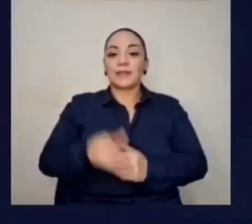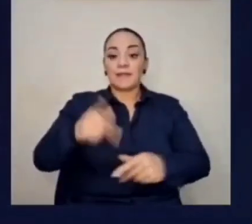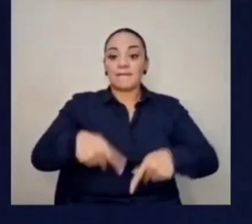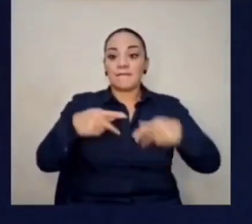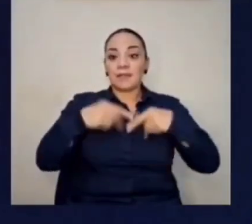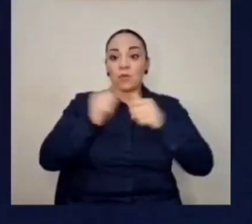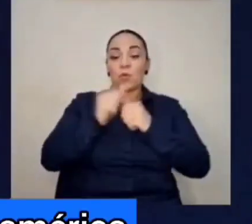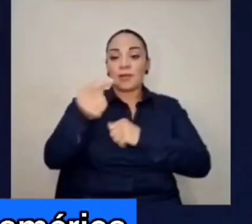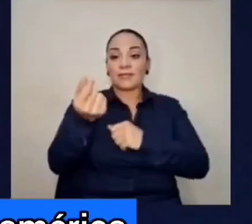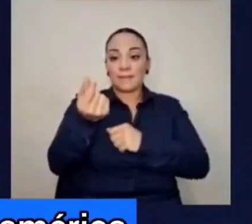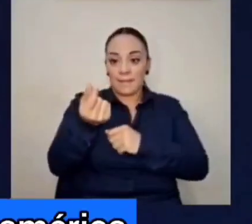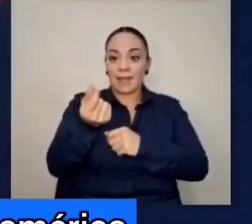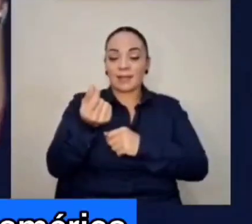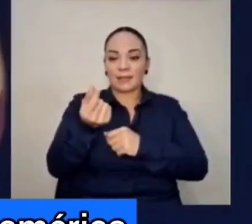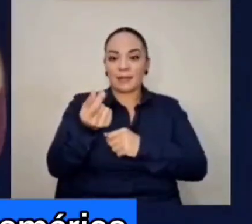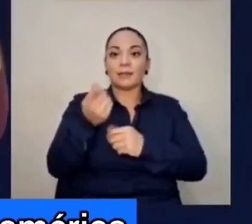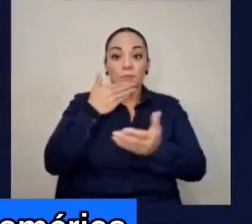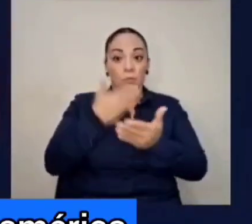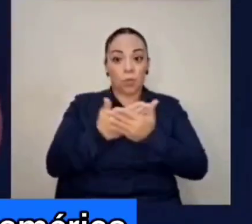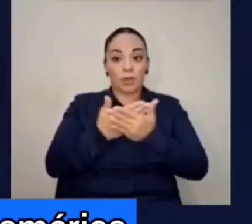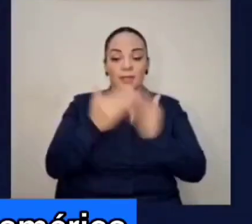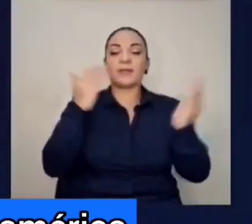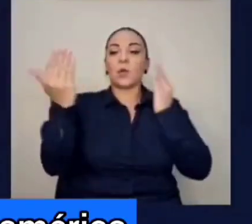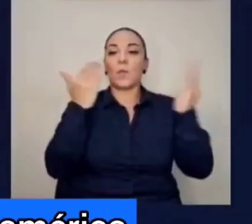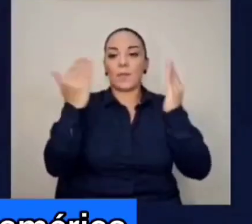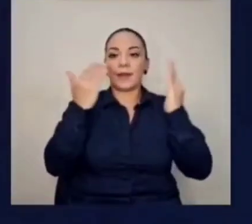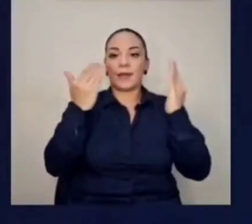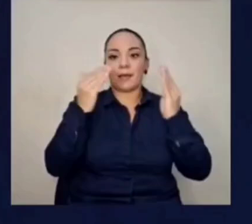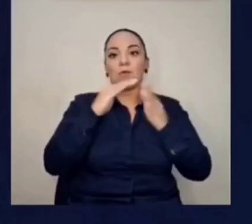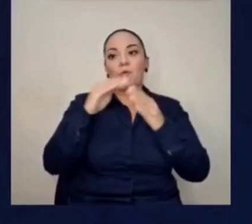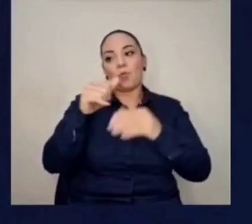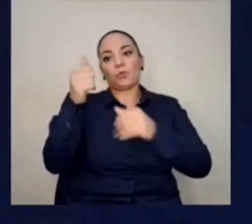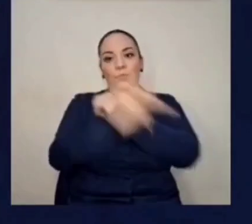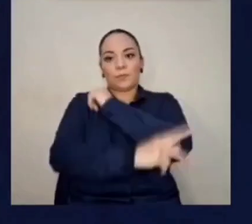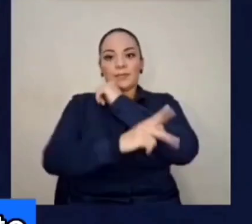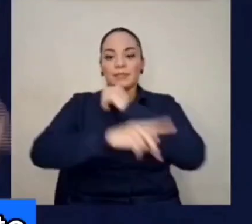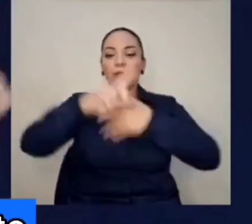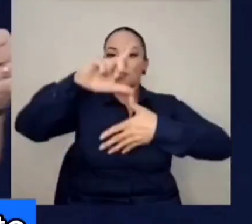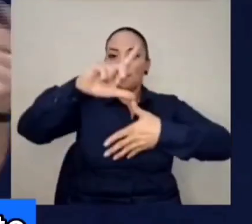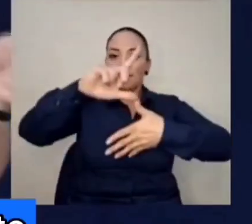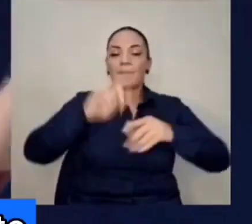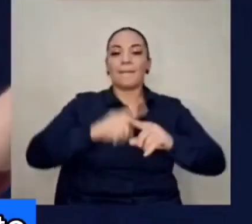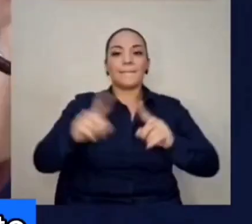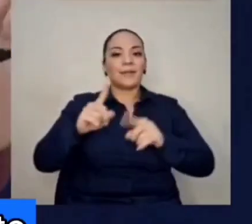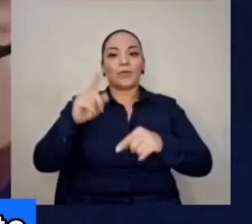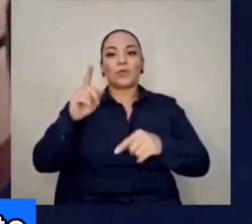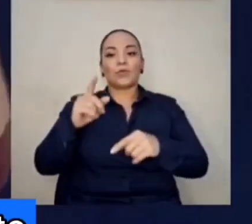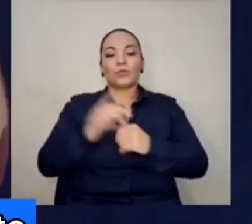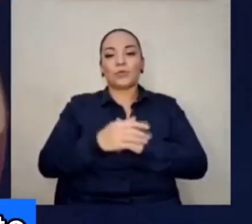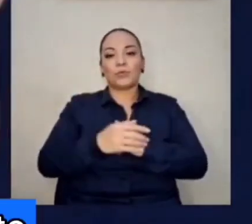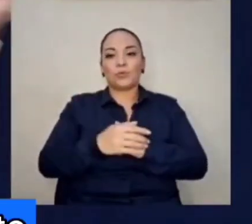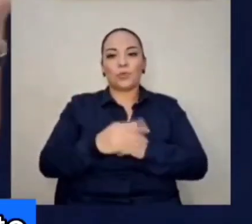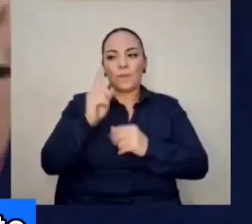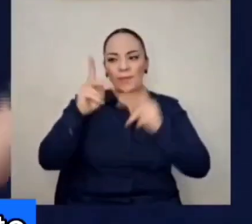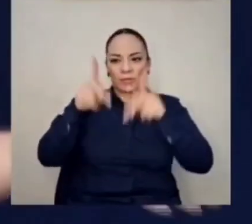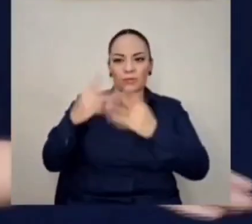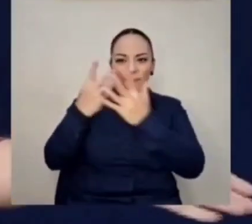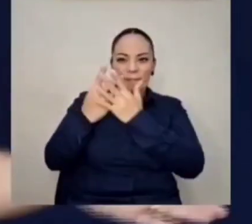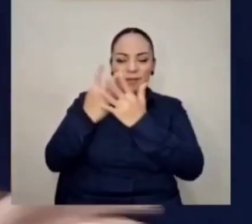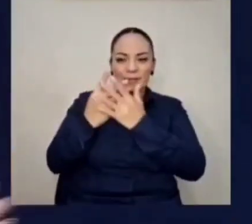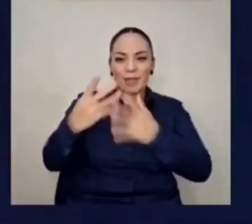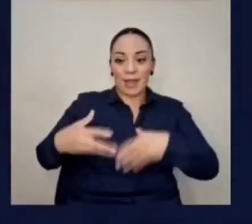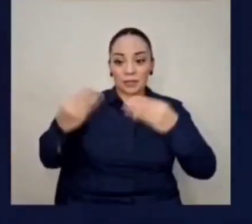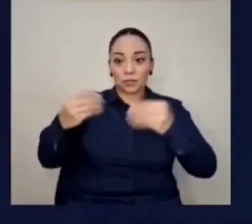cantidad, que es buena comparada al resto de Latinoamérica, pero no puede un preso tener un gasto mayor